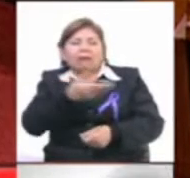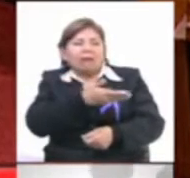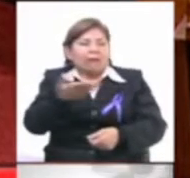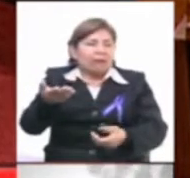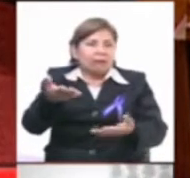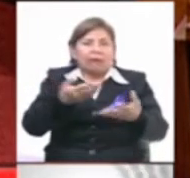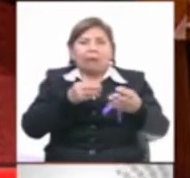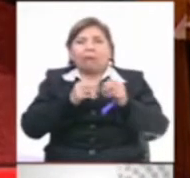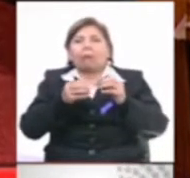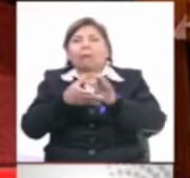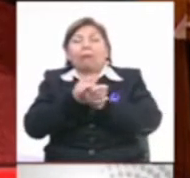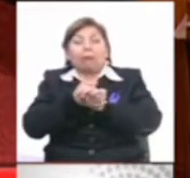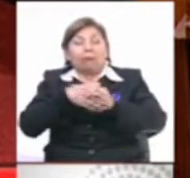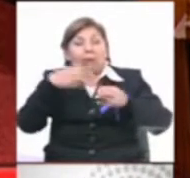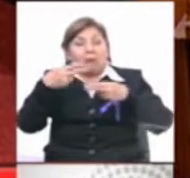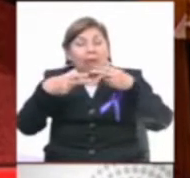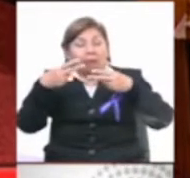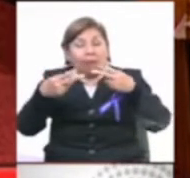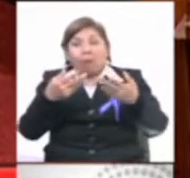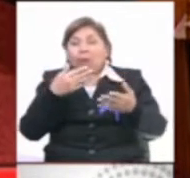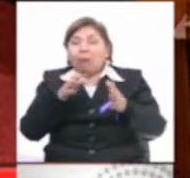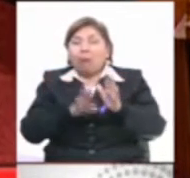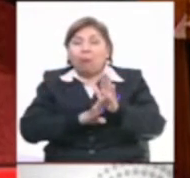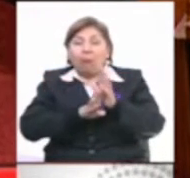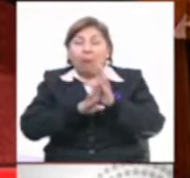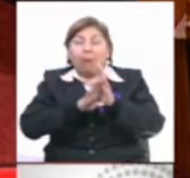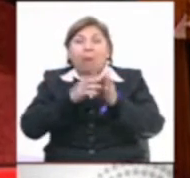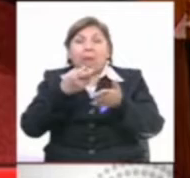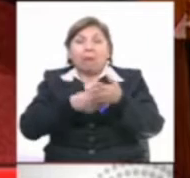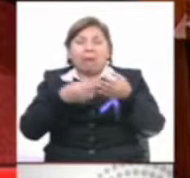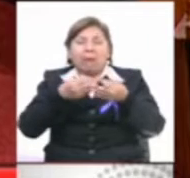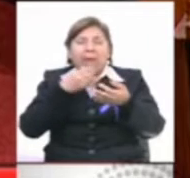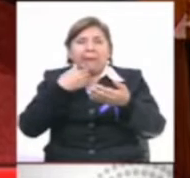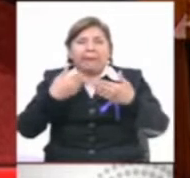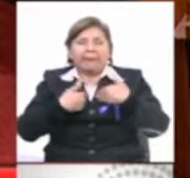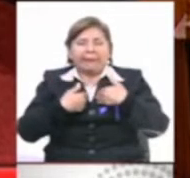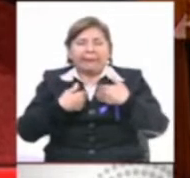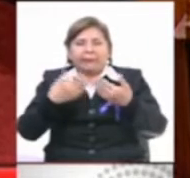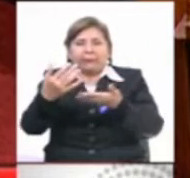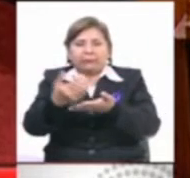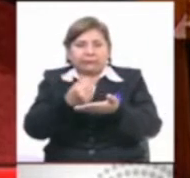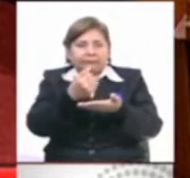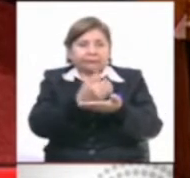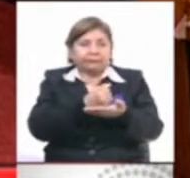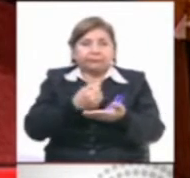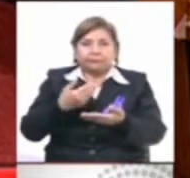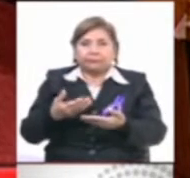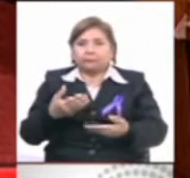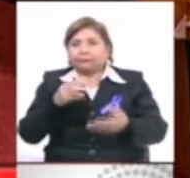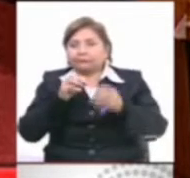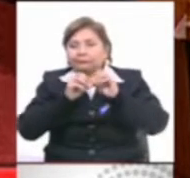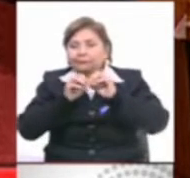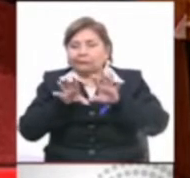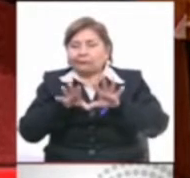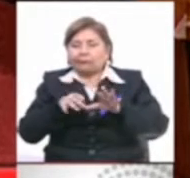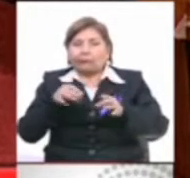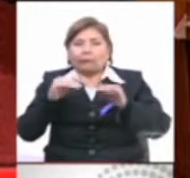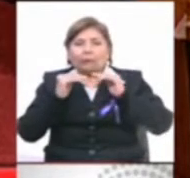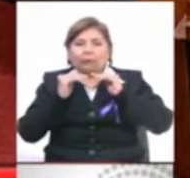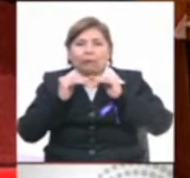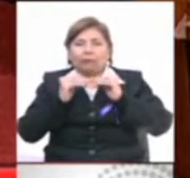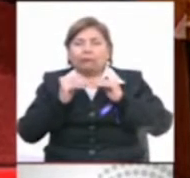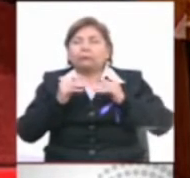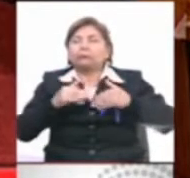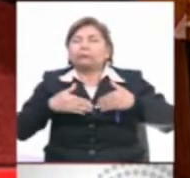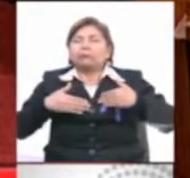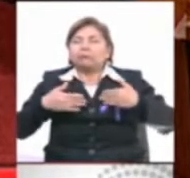nuestros compatriotas. Para que crezca el presupuesto, tiene que crecer la recaudación con transparencia y equidad.